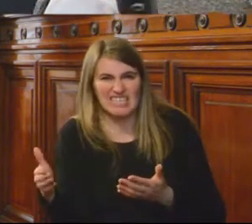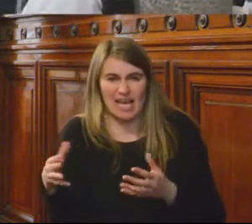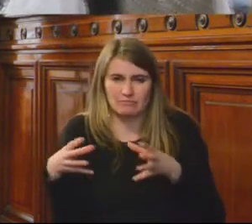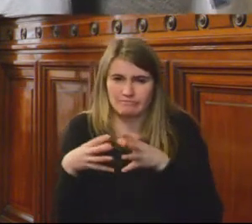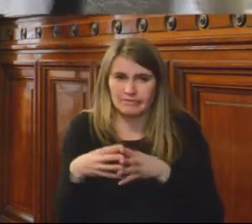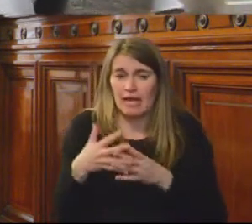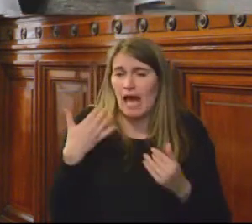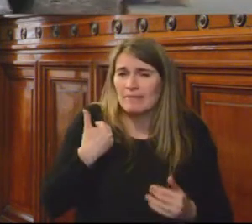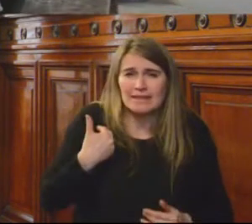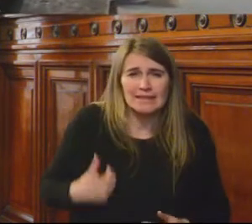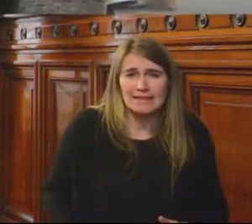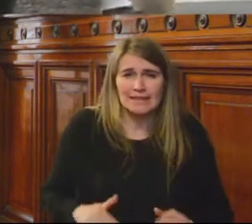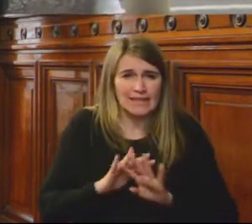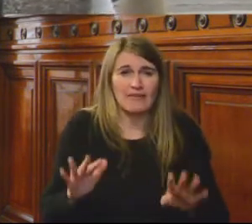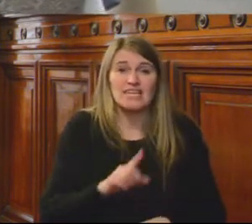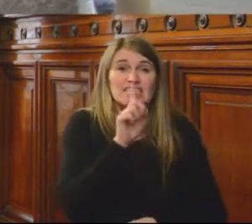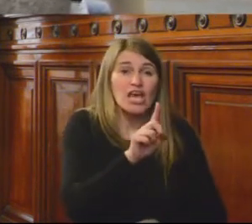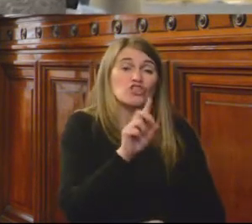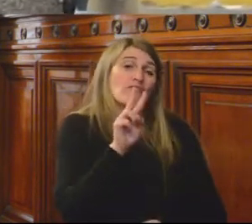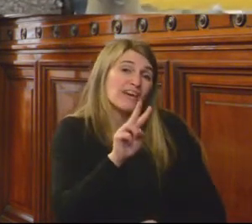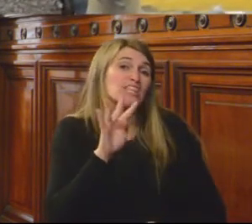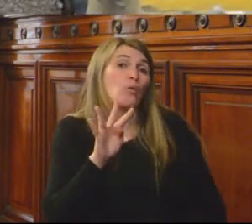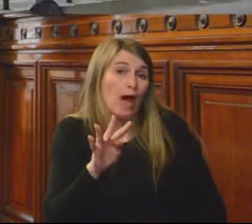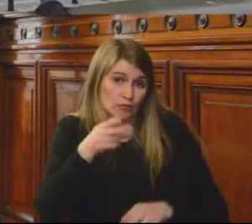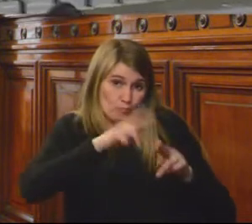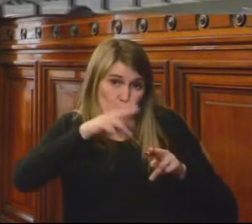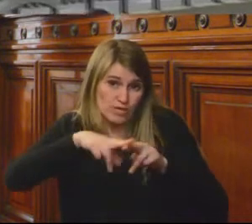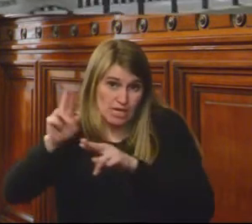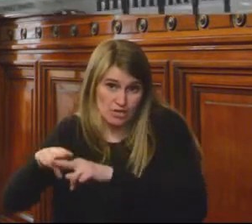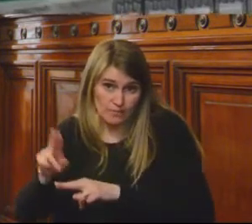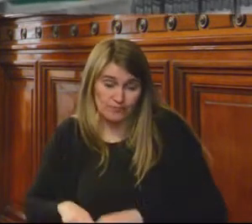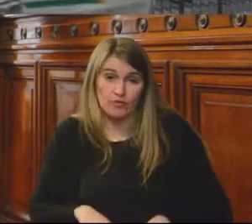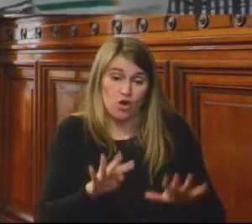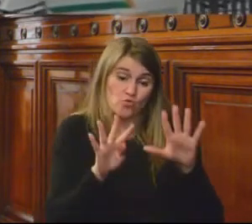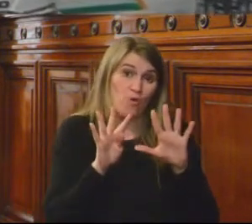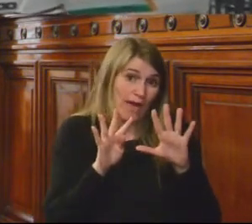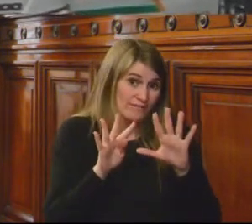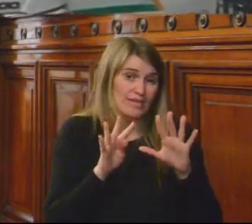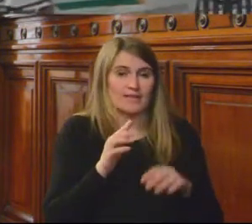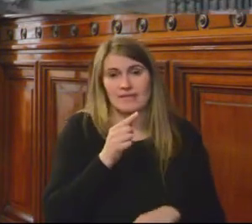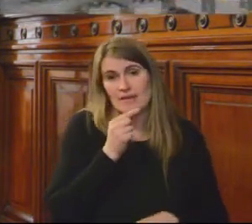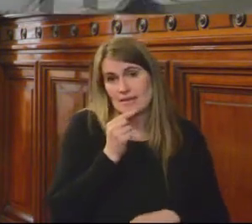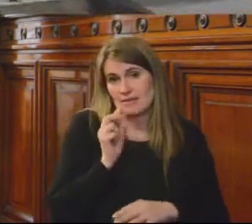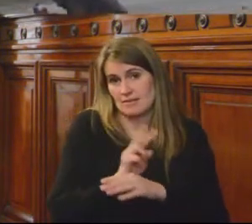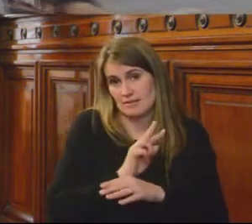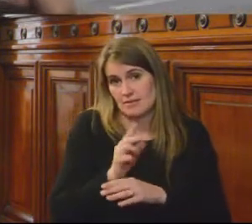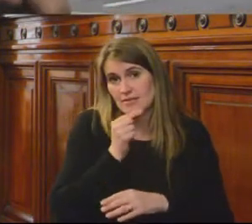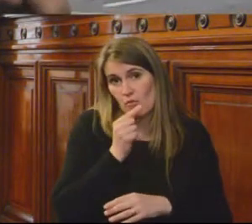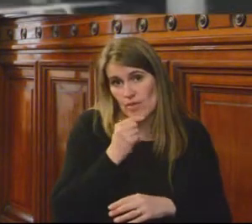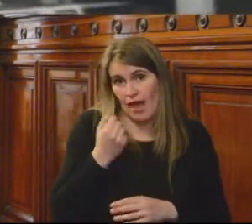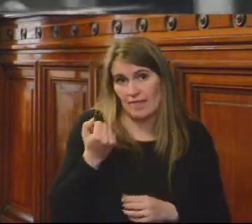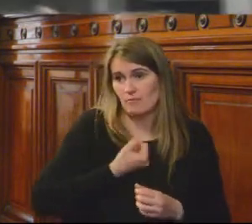lamentable saldo de 124 víctimas fatales. Entre ellas, 9 efectivos de seguridad fueron asesinados